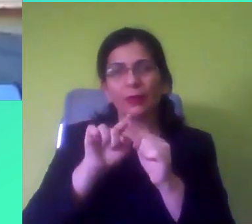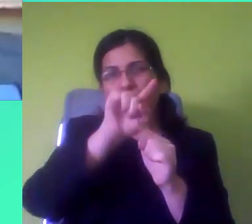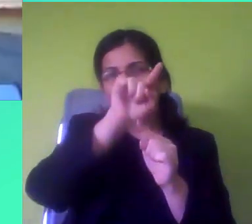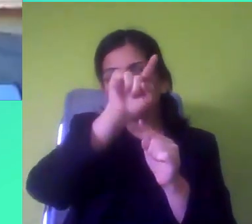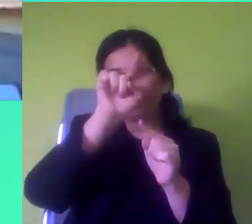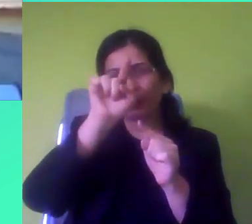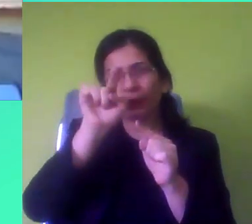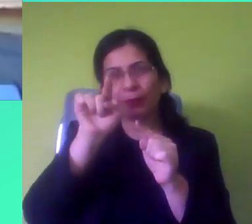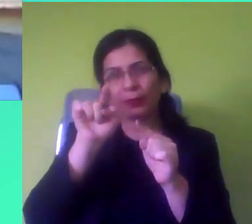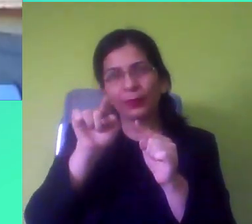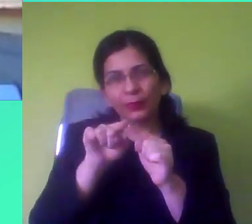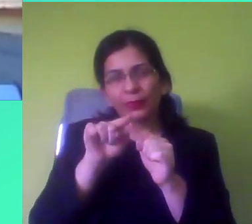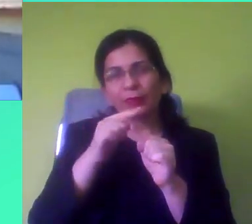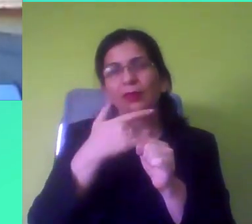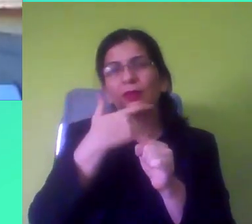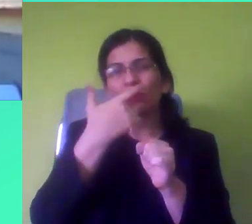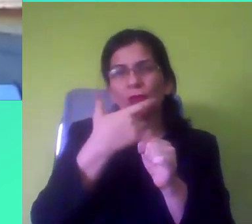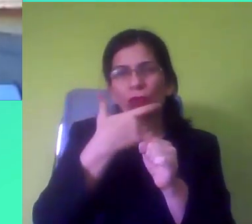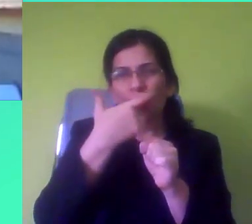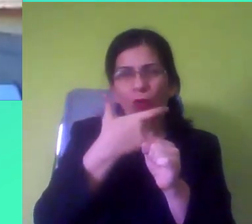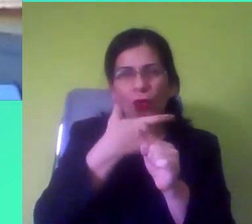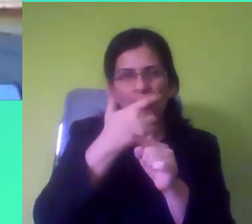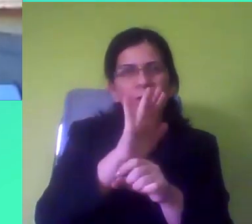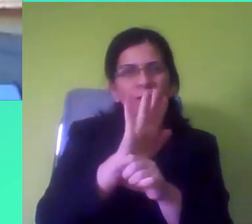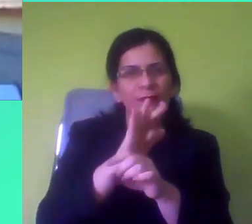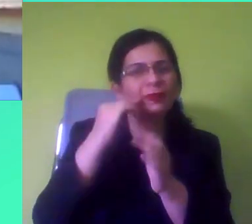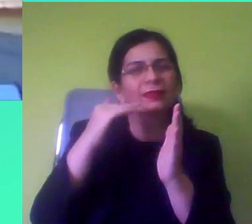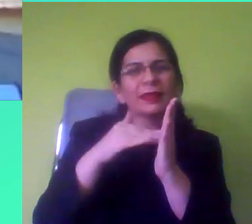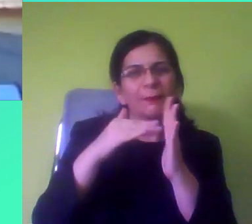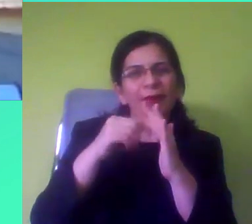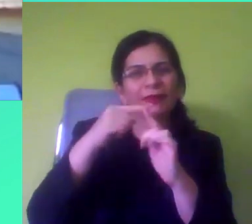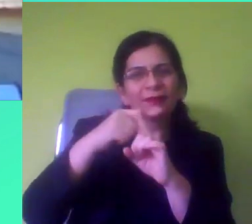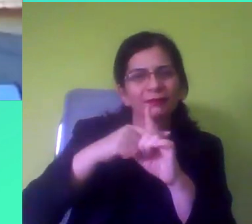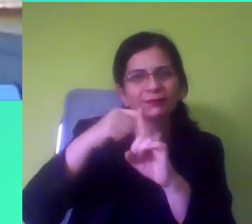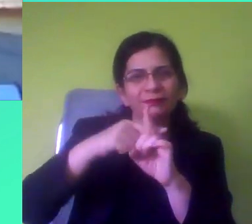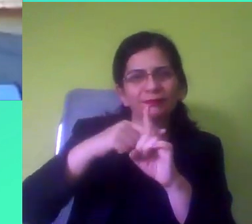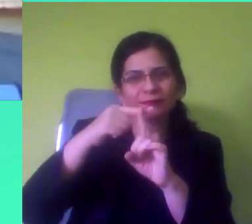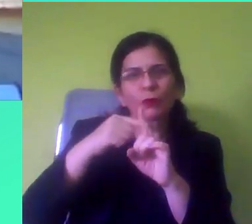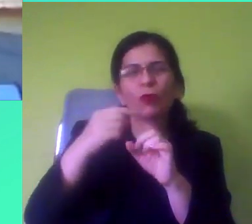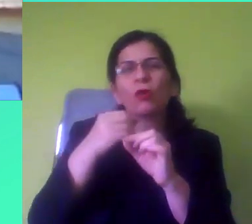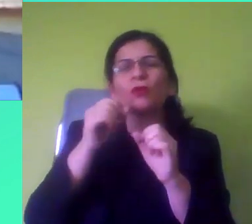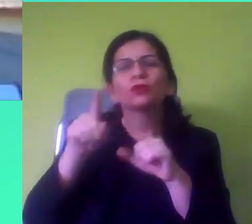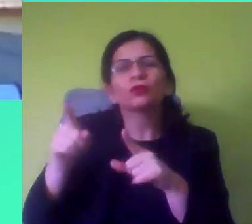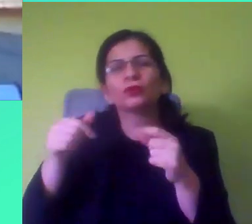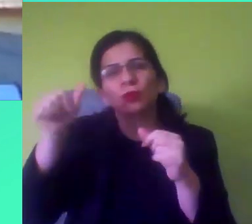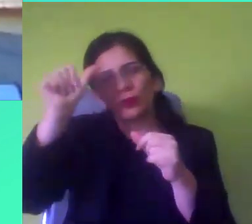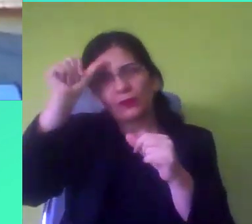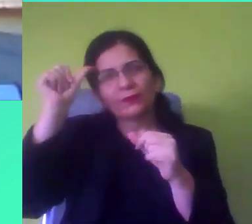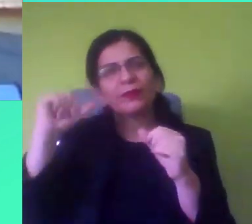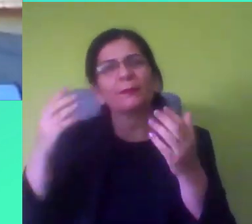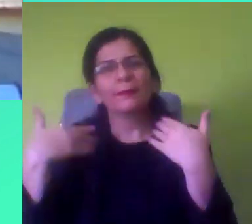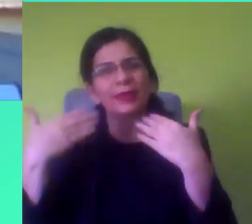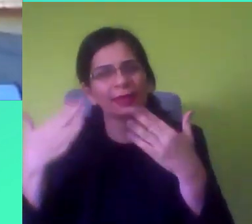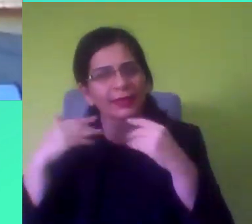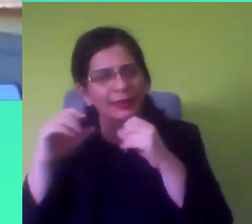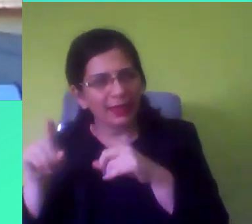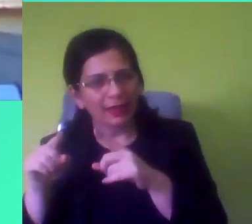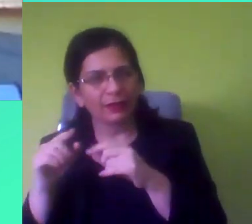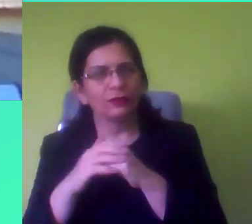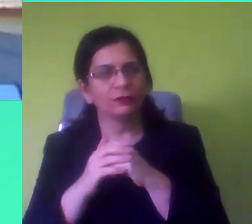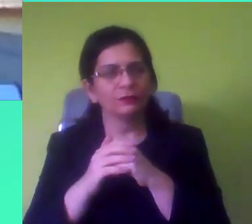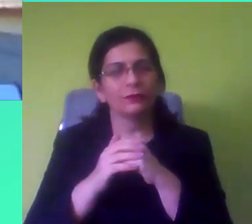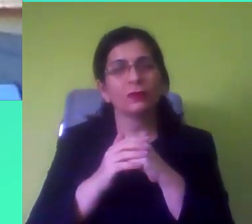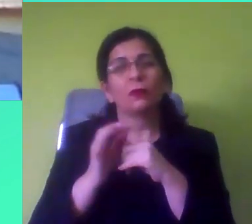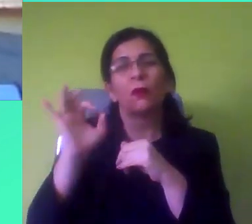es la variación de la temperatura en profundidad en verano, y acá vemos cómo es